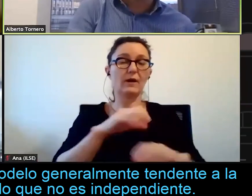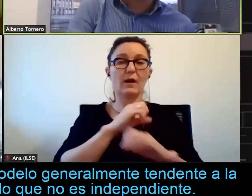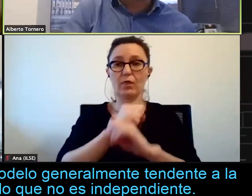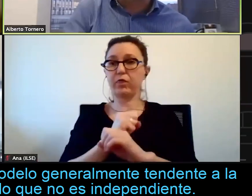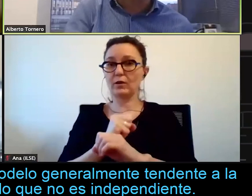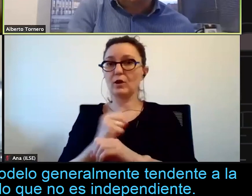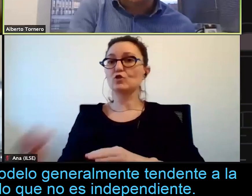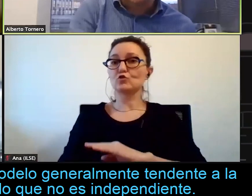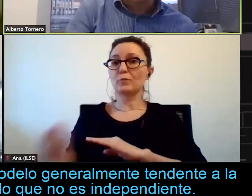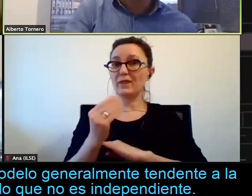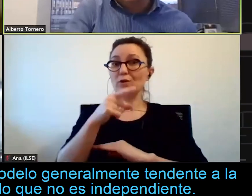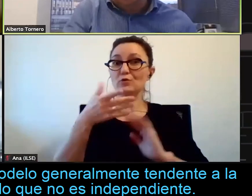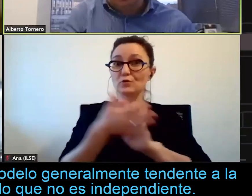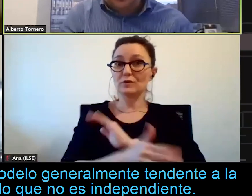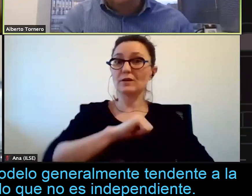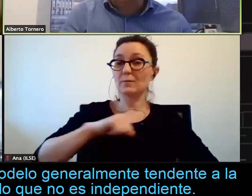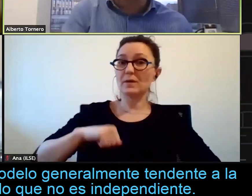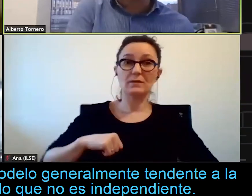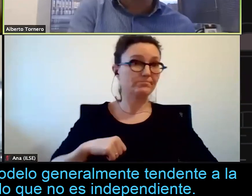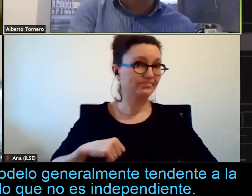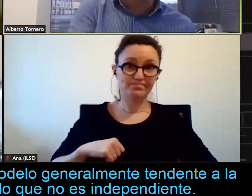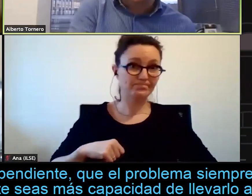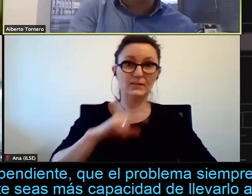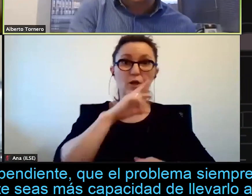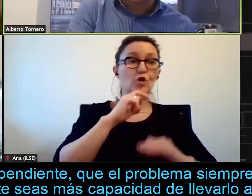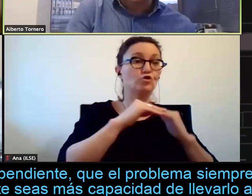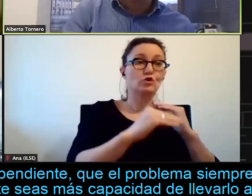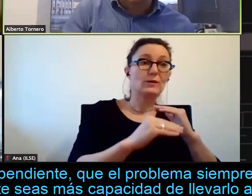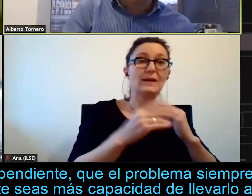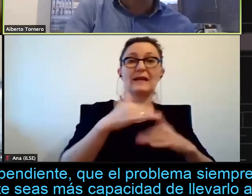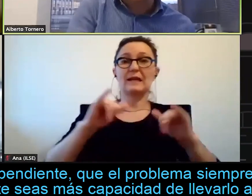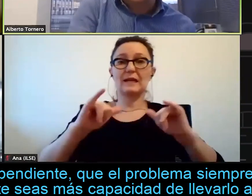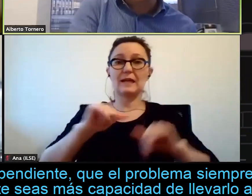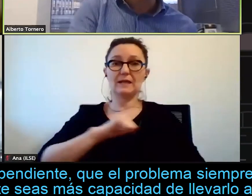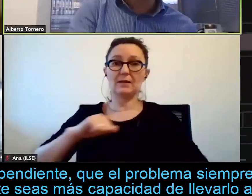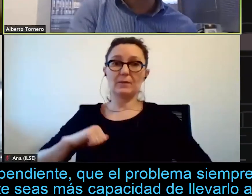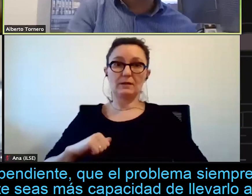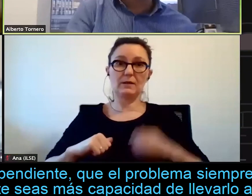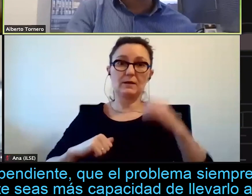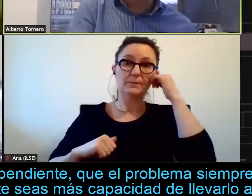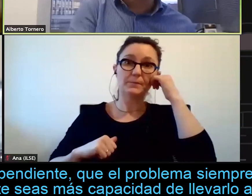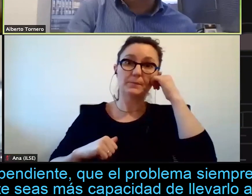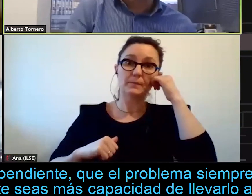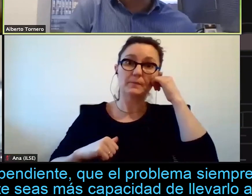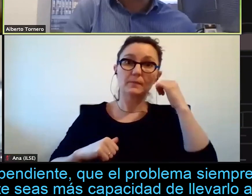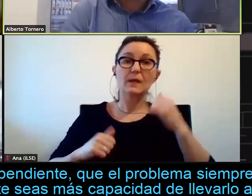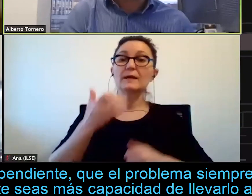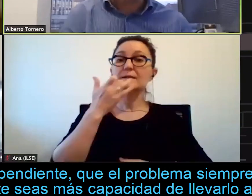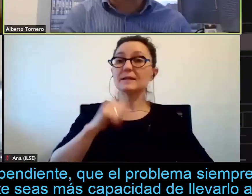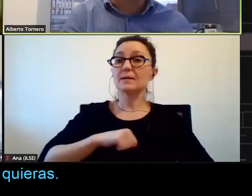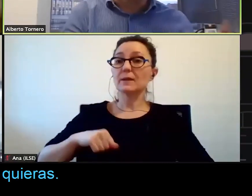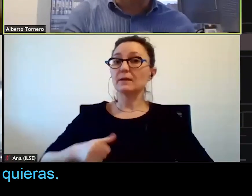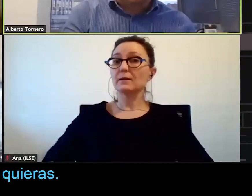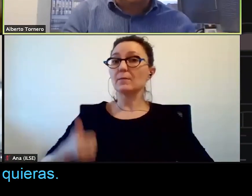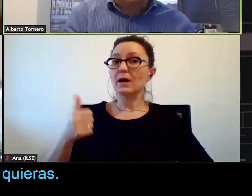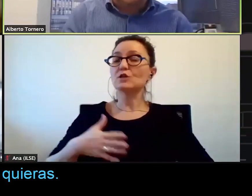modelo que no es independiente. No es sostenible, pero no es independiente, que el problema siempre es que cuanto más independiente seas, más capacidad tienes de llevar